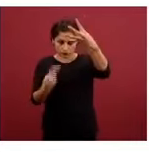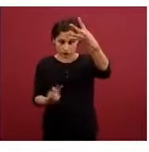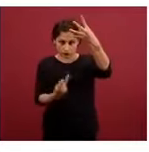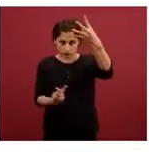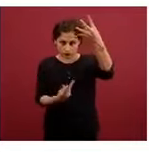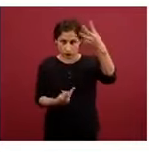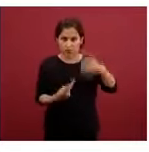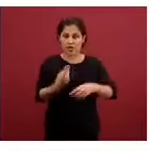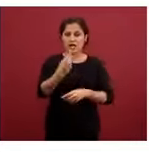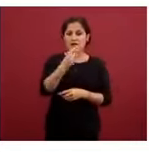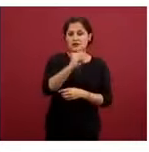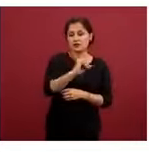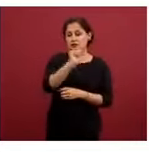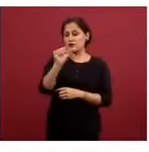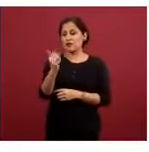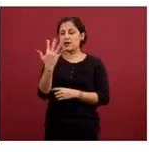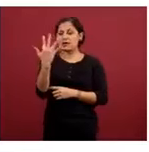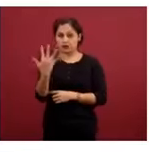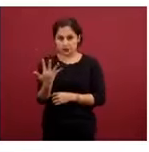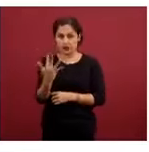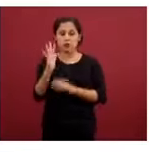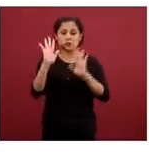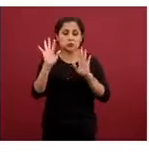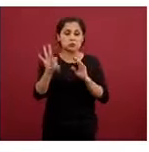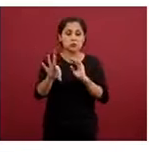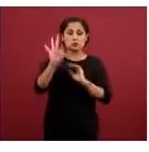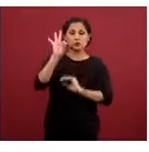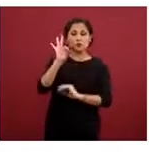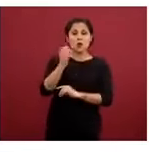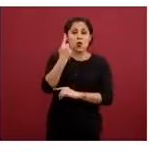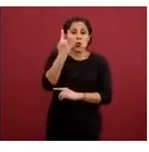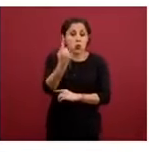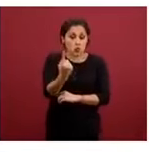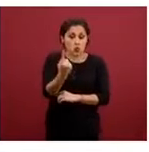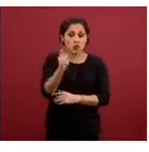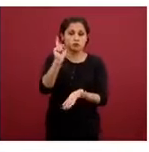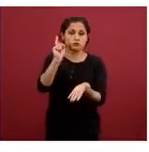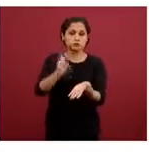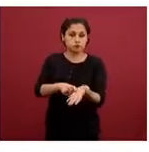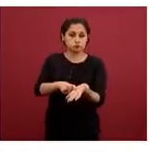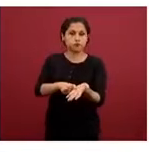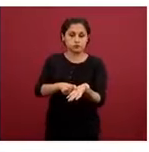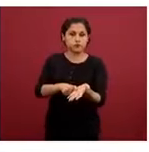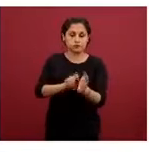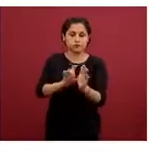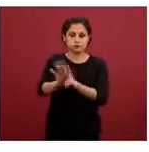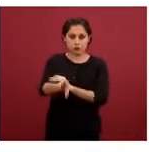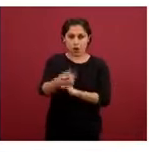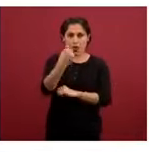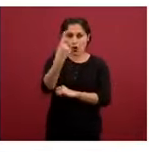opción 1, la siguiente por favor, entonces me despliega qué es el COVID y cómo se transmite.